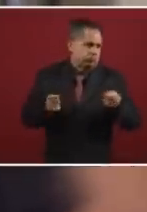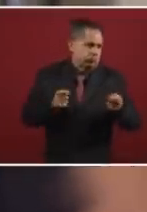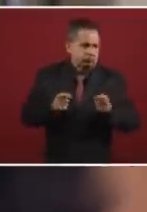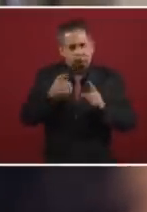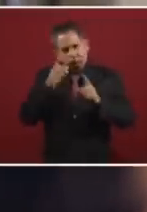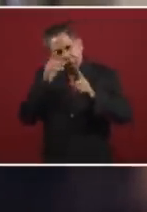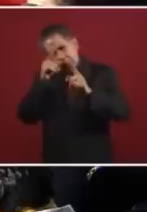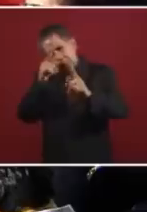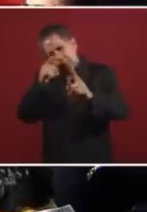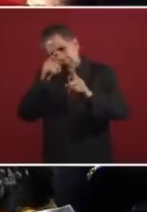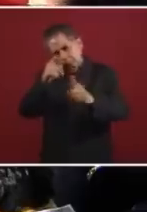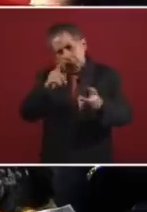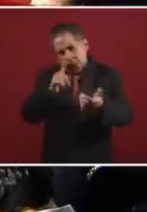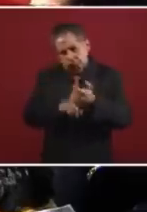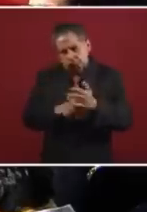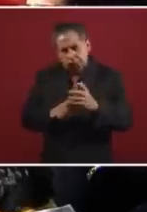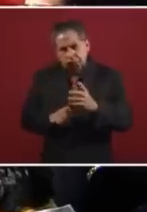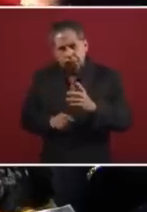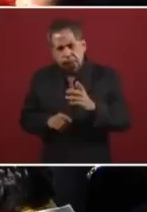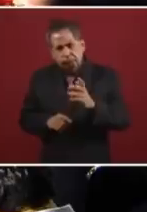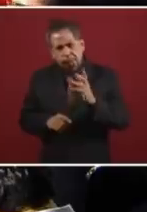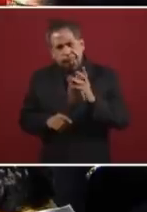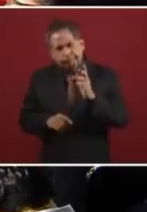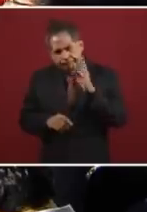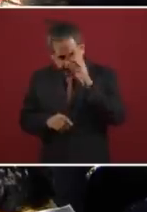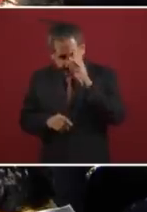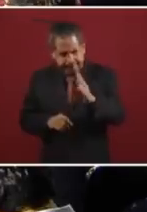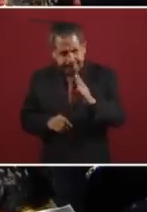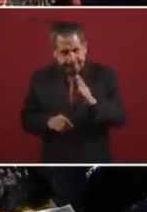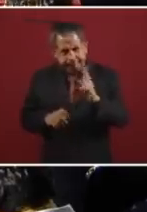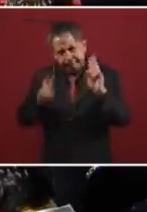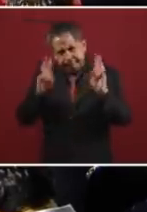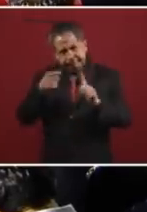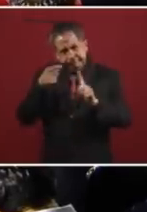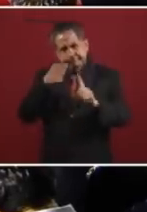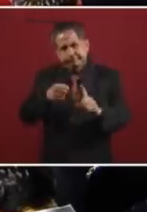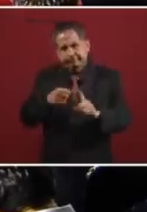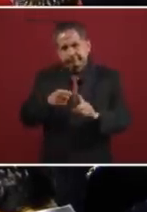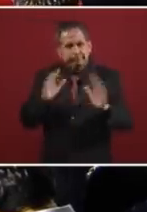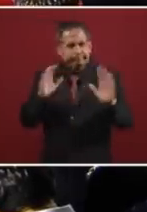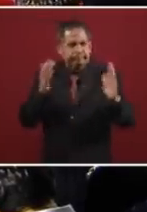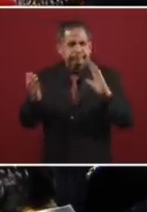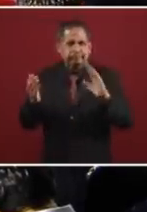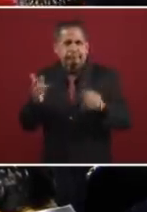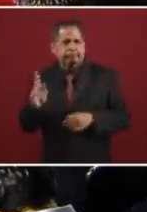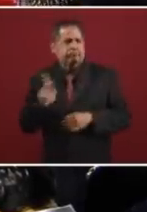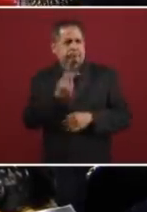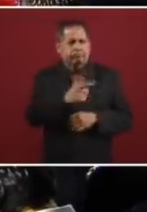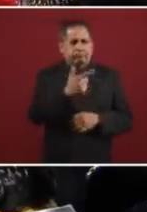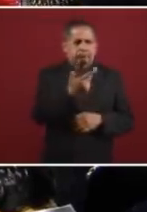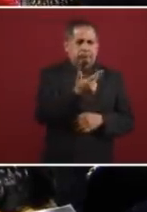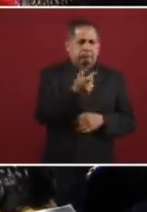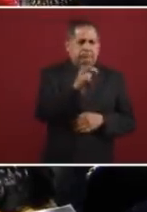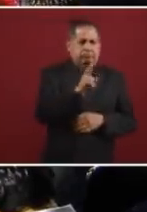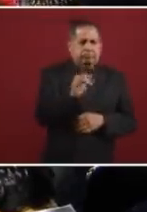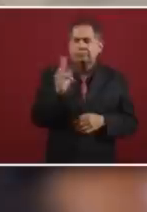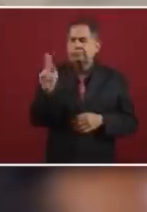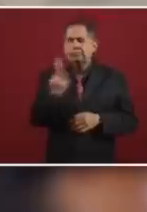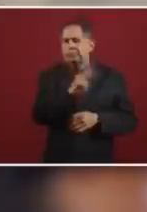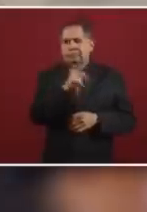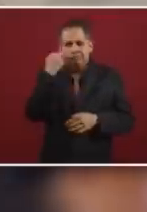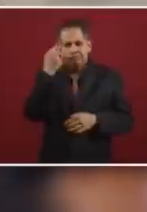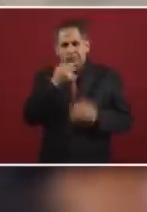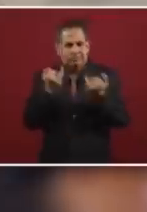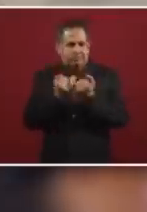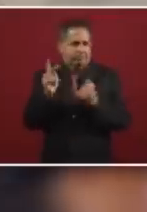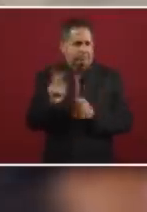encaminado a ese a ese tema y lo compara con mahatma gandhi que piense usted al respecto y cómo va a